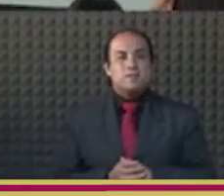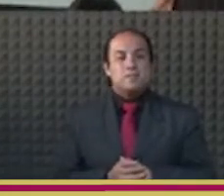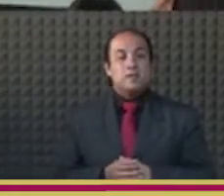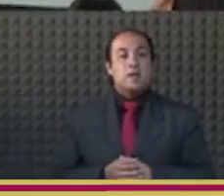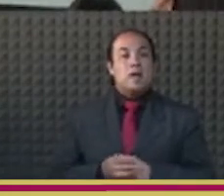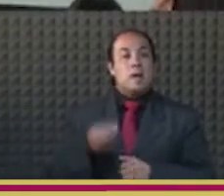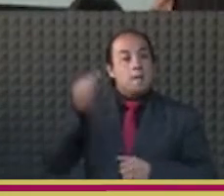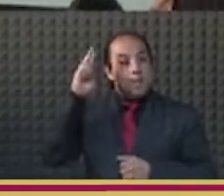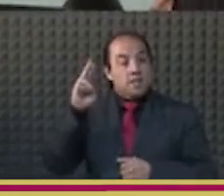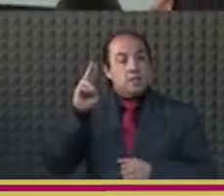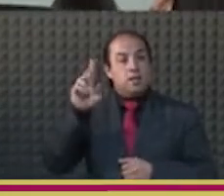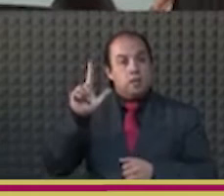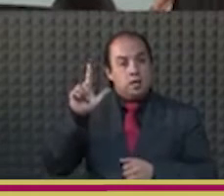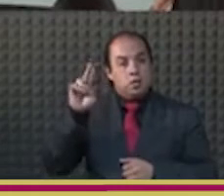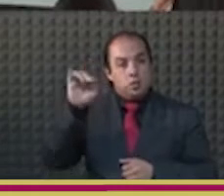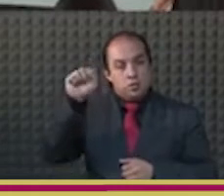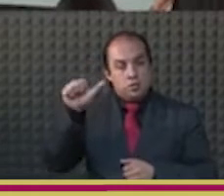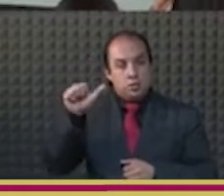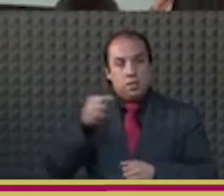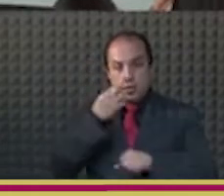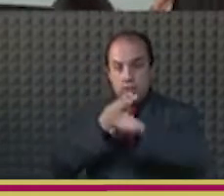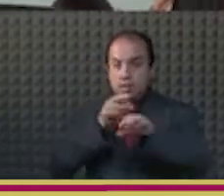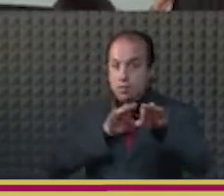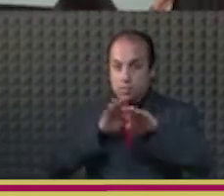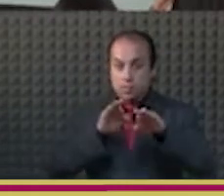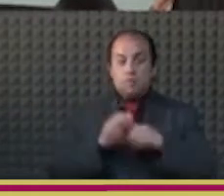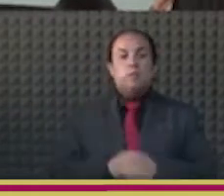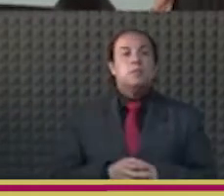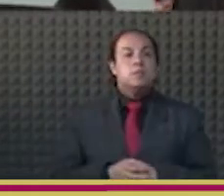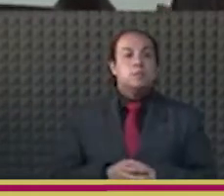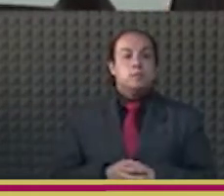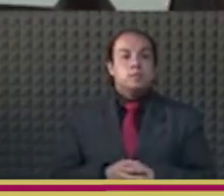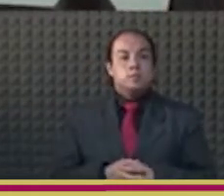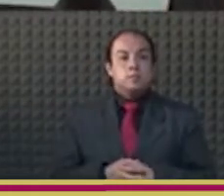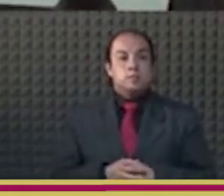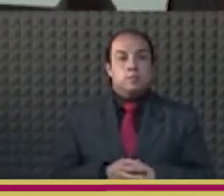Maestra Luisa María Alcalde, secretaria de Trabajo y Previsión Social.